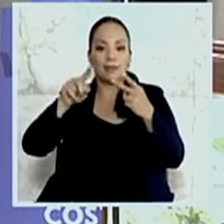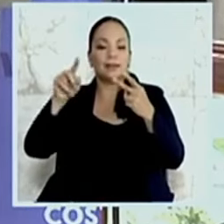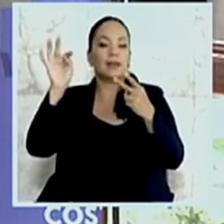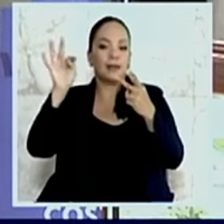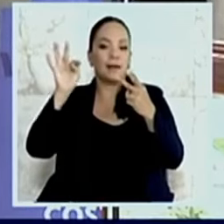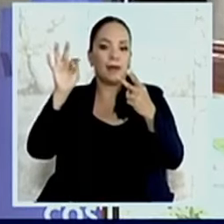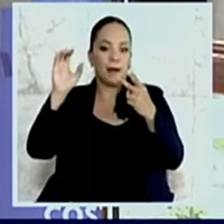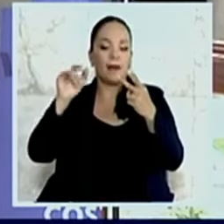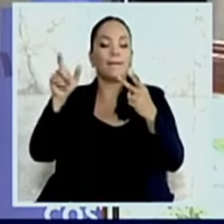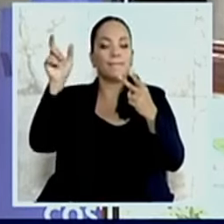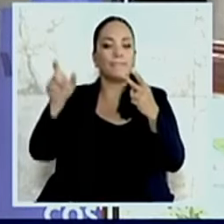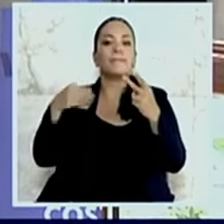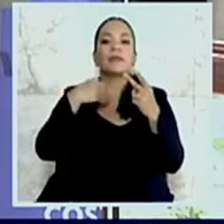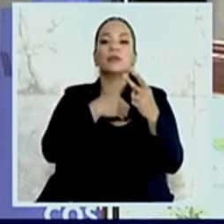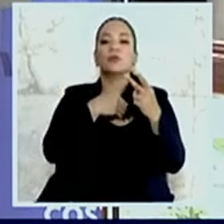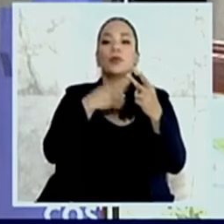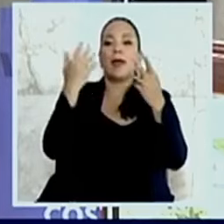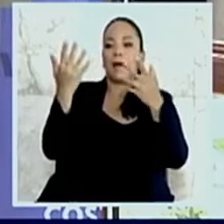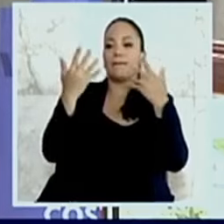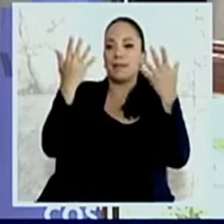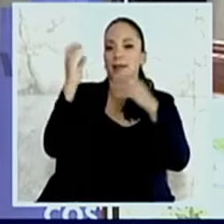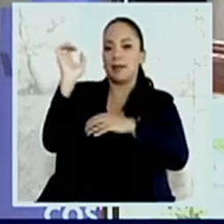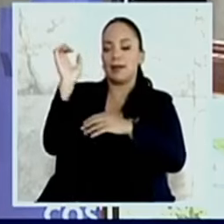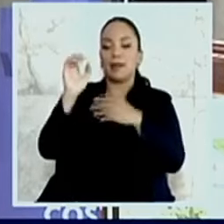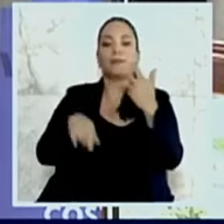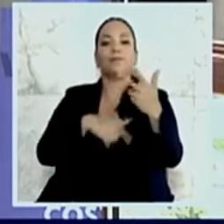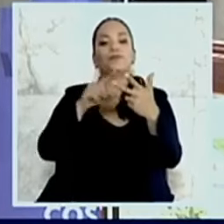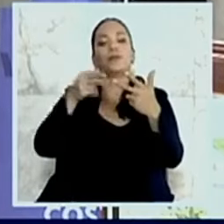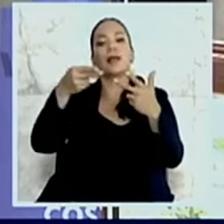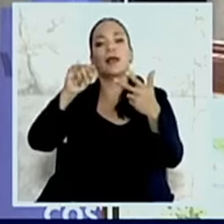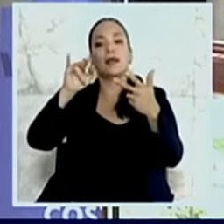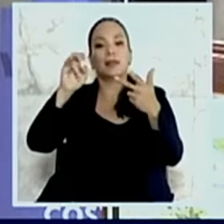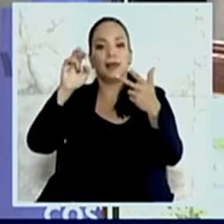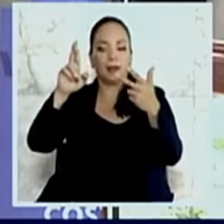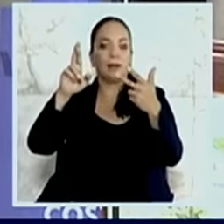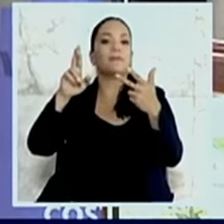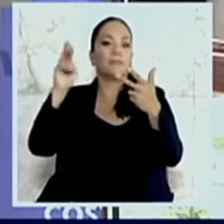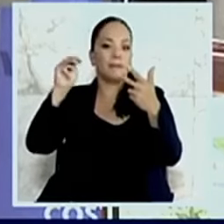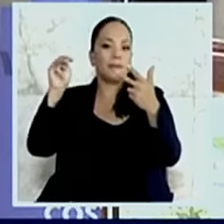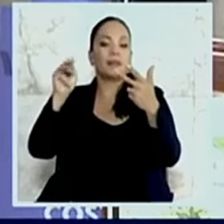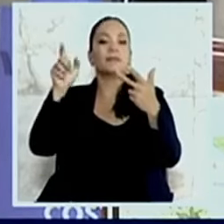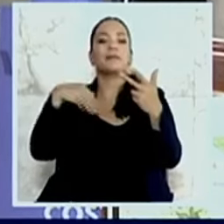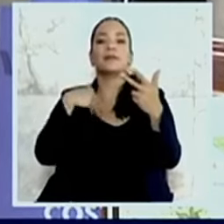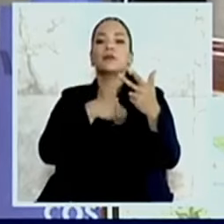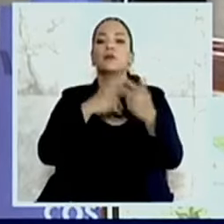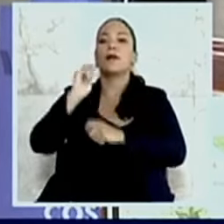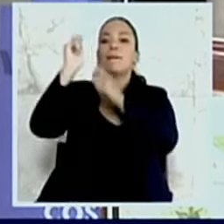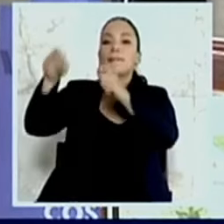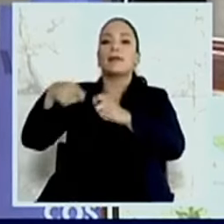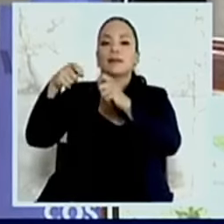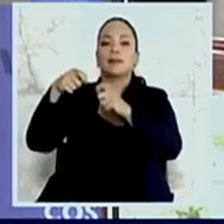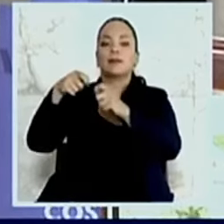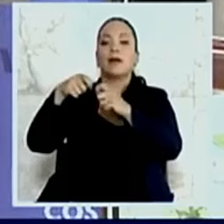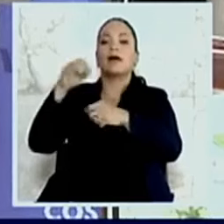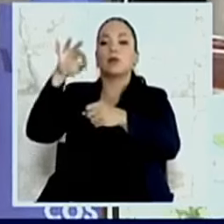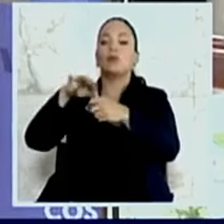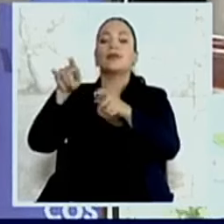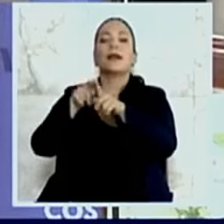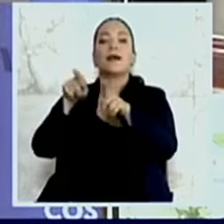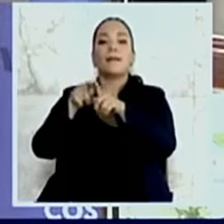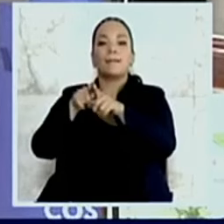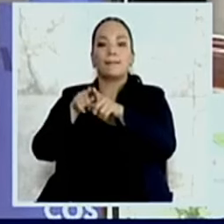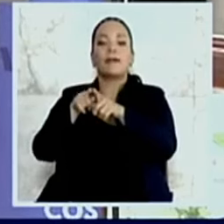ministro de Ambiente y Energía, al señor Heiner Méndez Barrientos, ministro de Pesca y Agricultura y también presidente